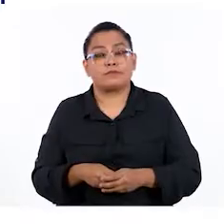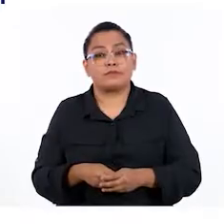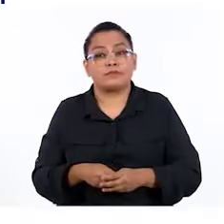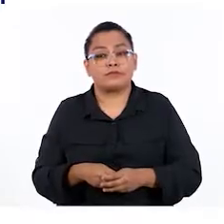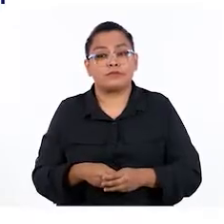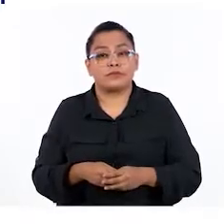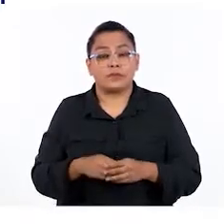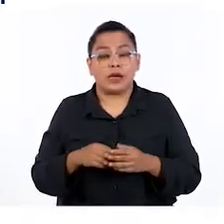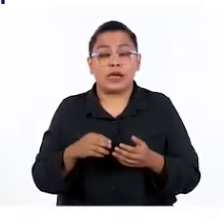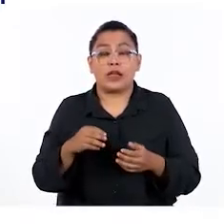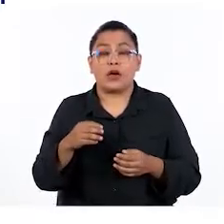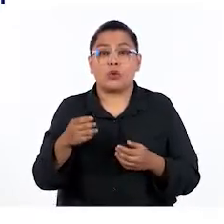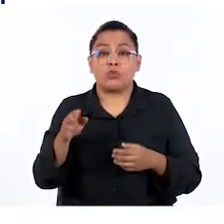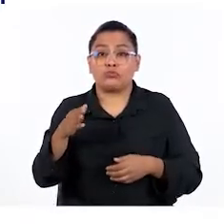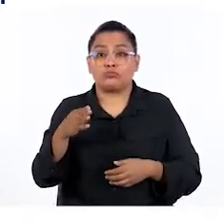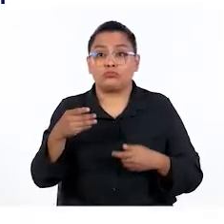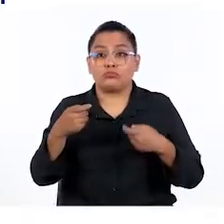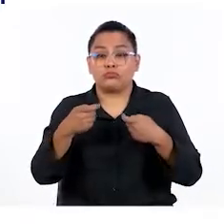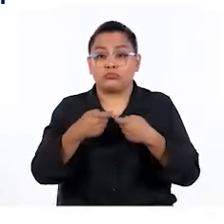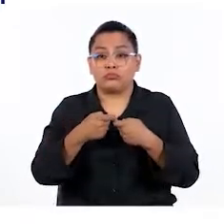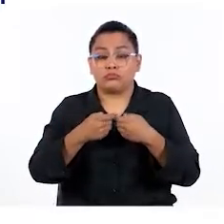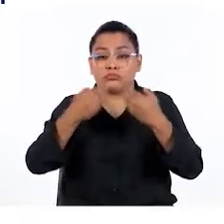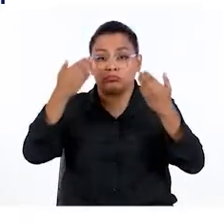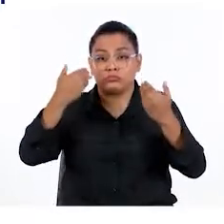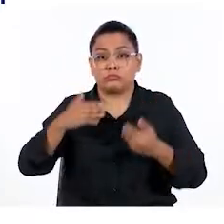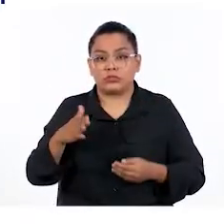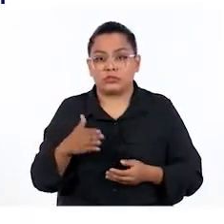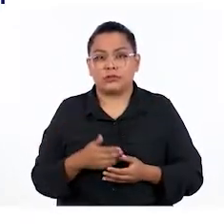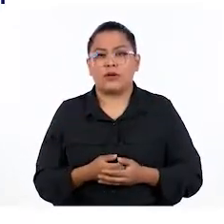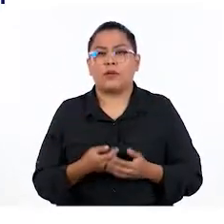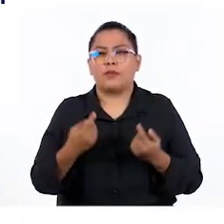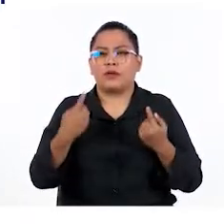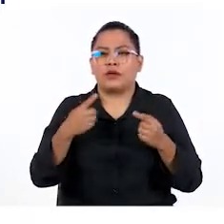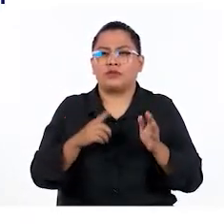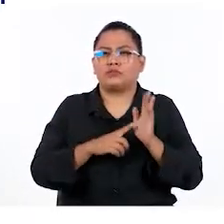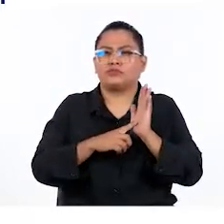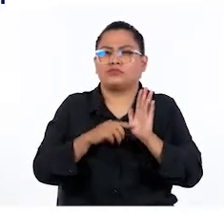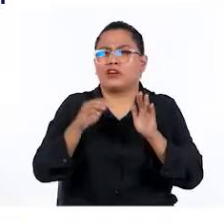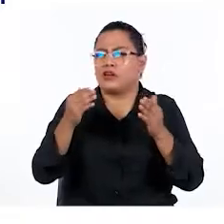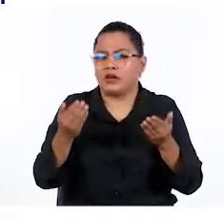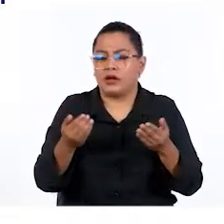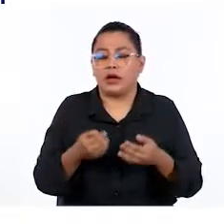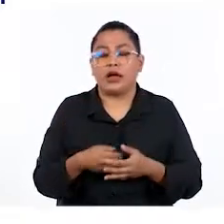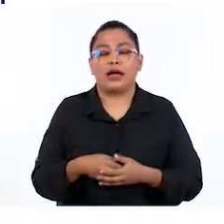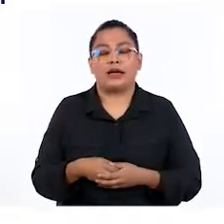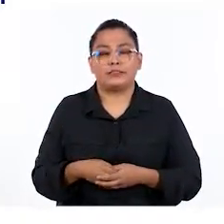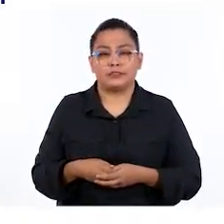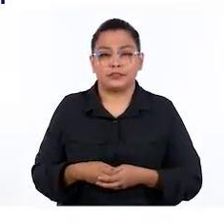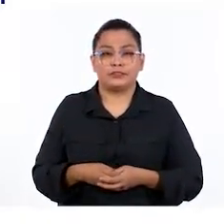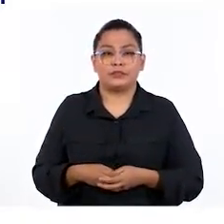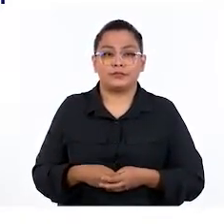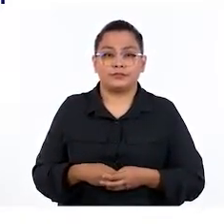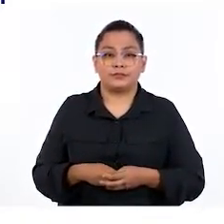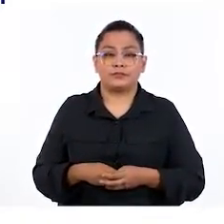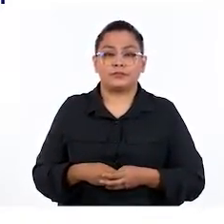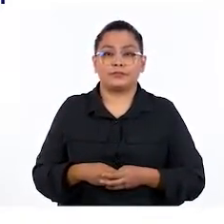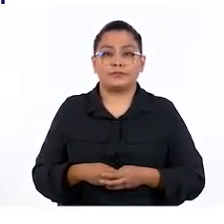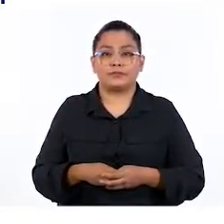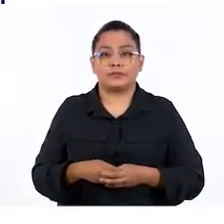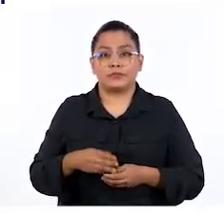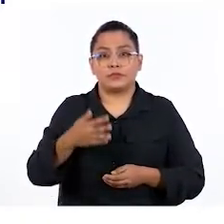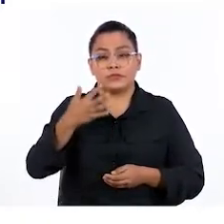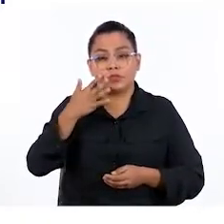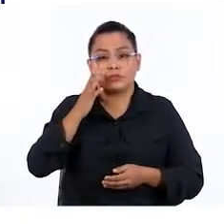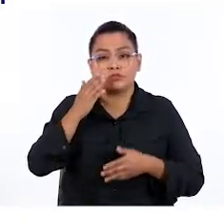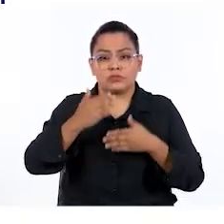energía biológicamente útil. Muy bien, ¿cómo podemos comprobar esto? Pues resulta que oxidar es